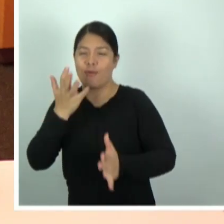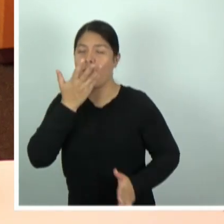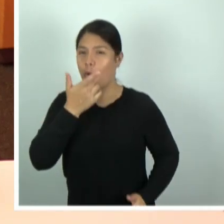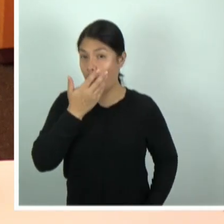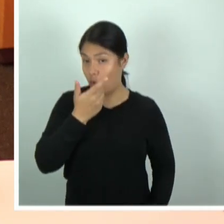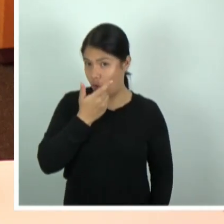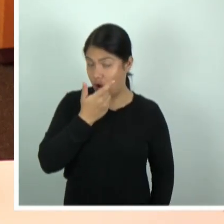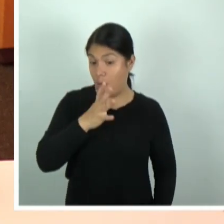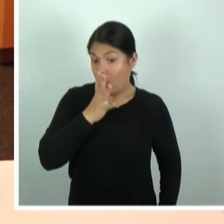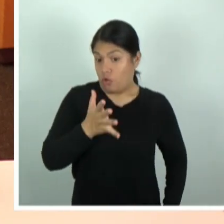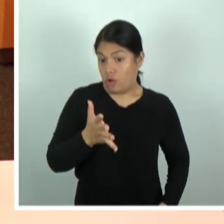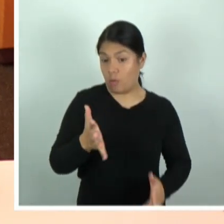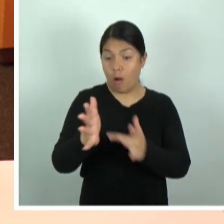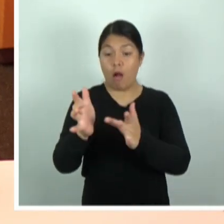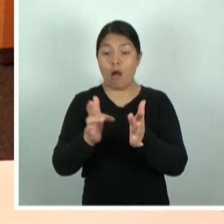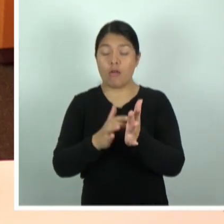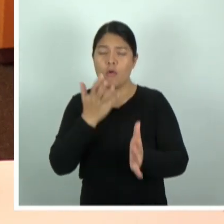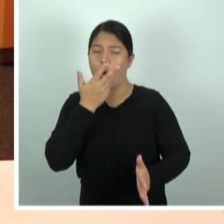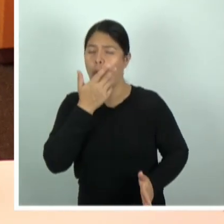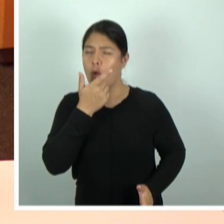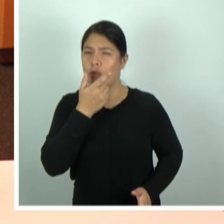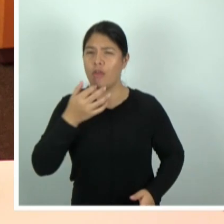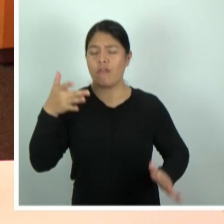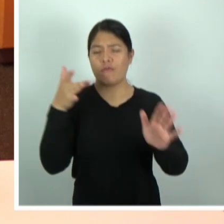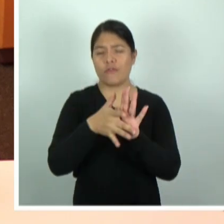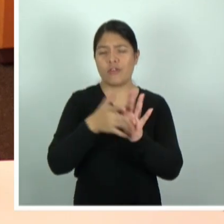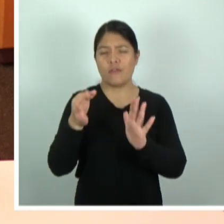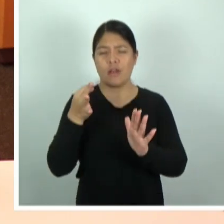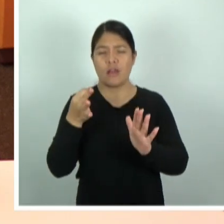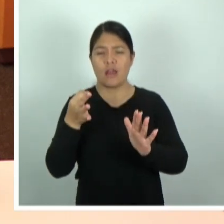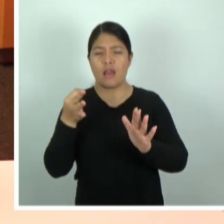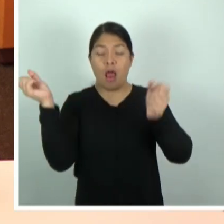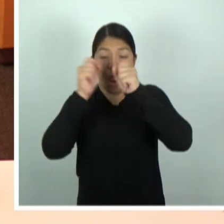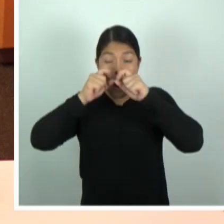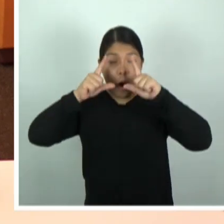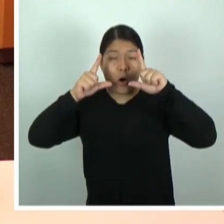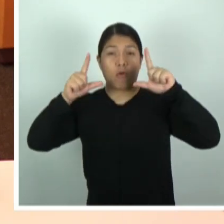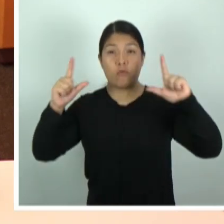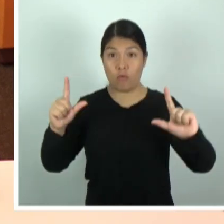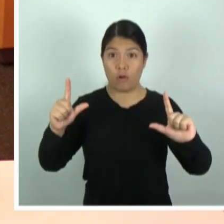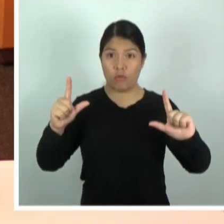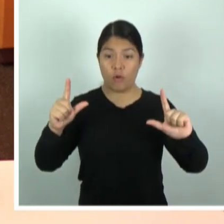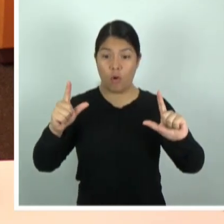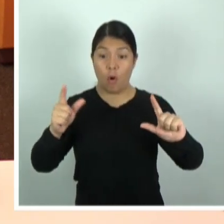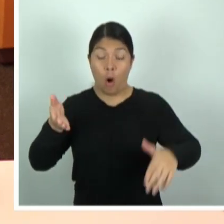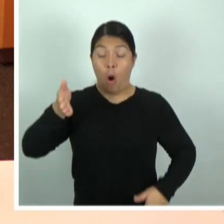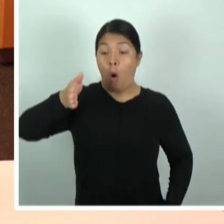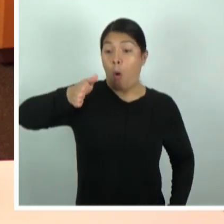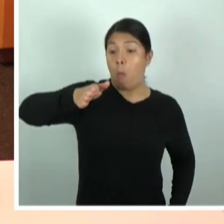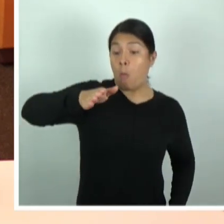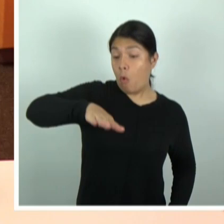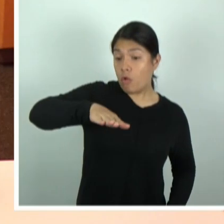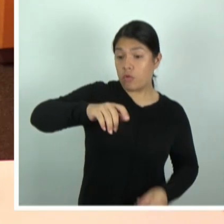Jesucristo es conocer la vida detrás de la muerte. Esa vida que le